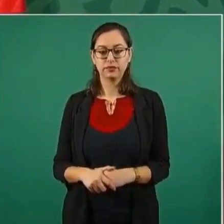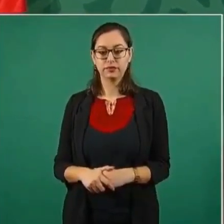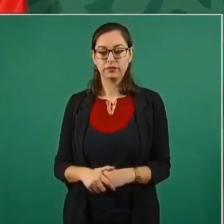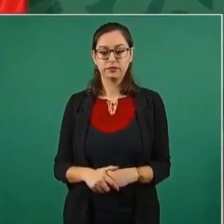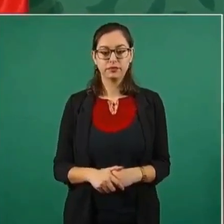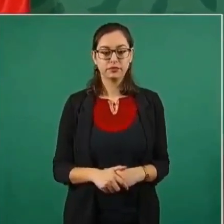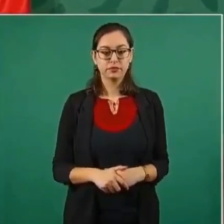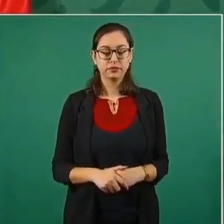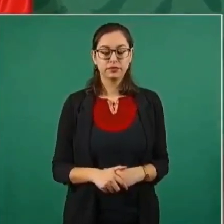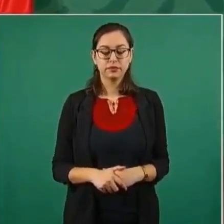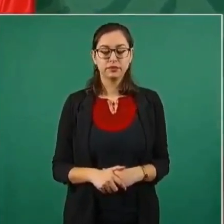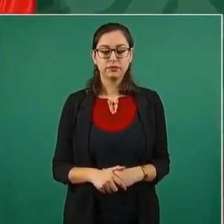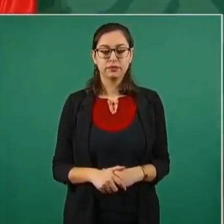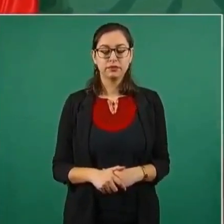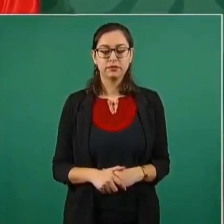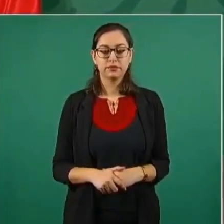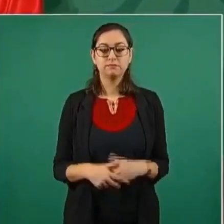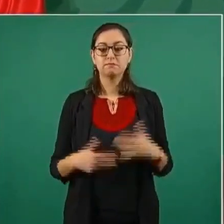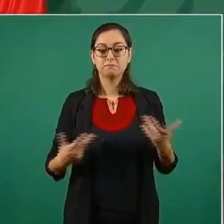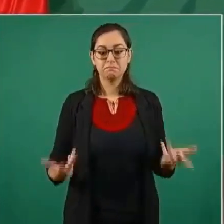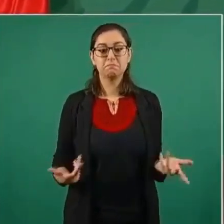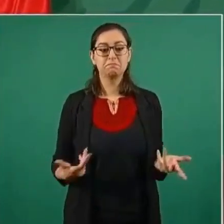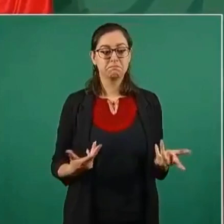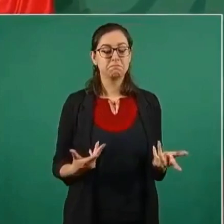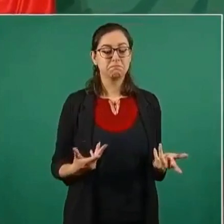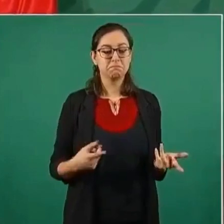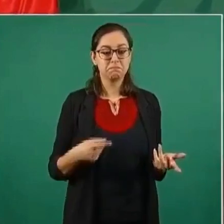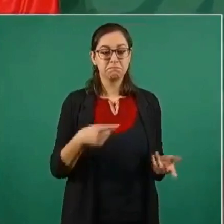Apostaron a destruir